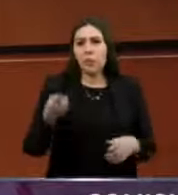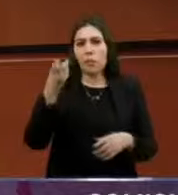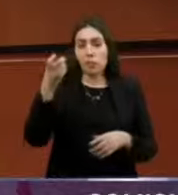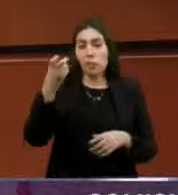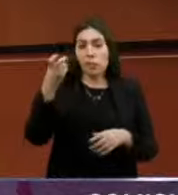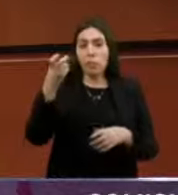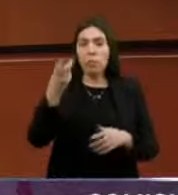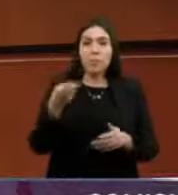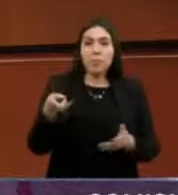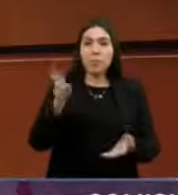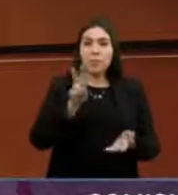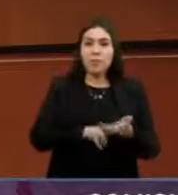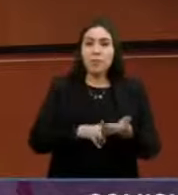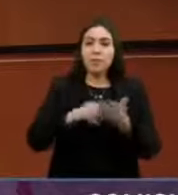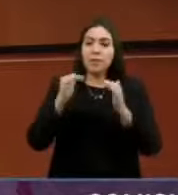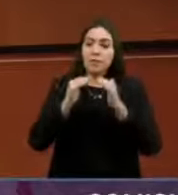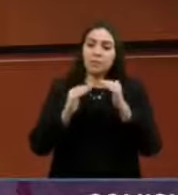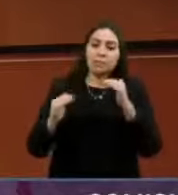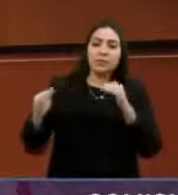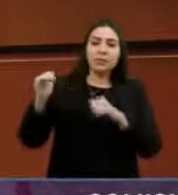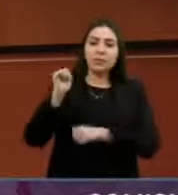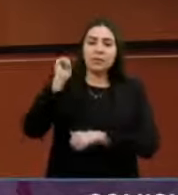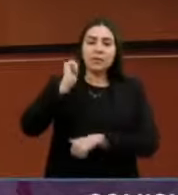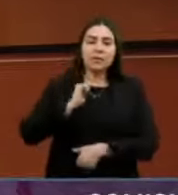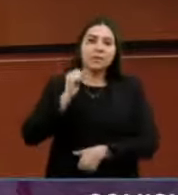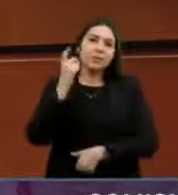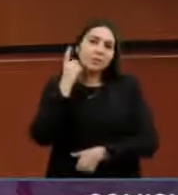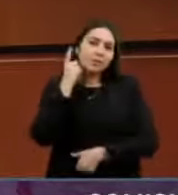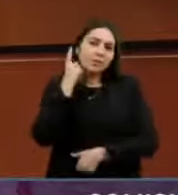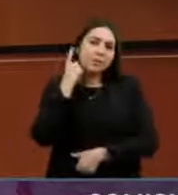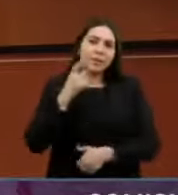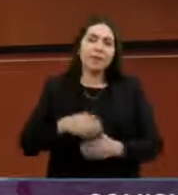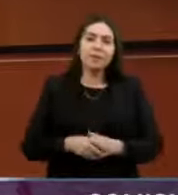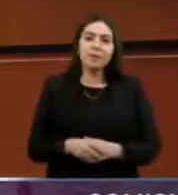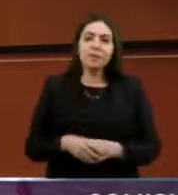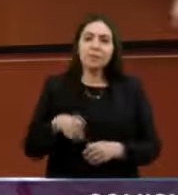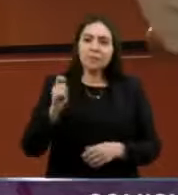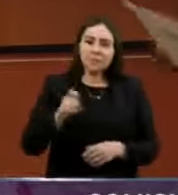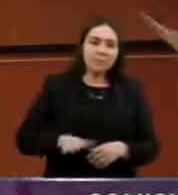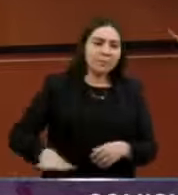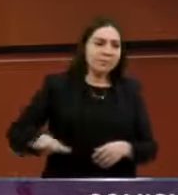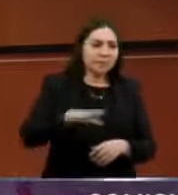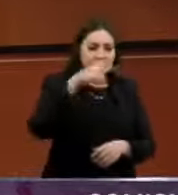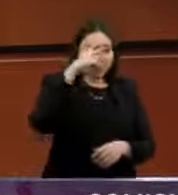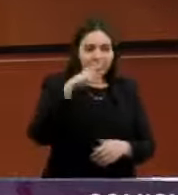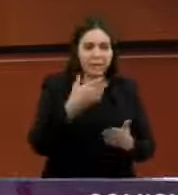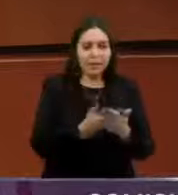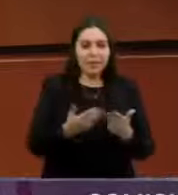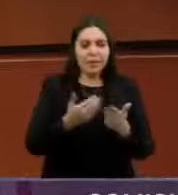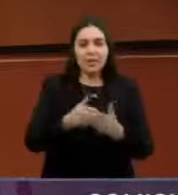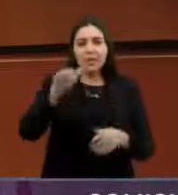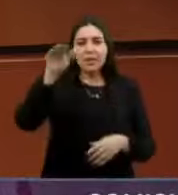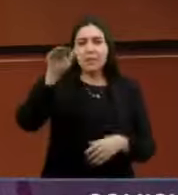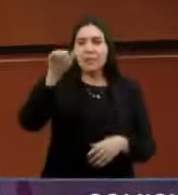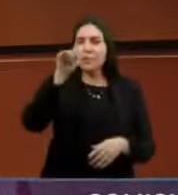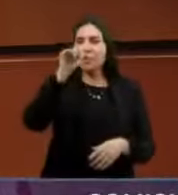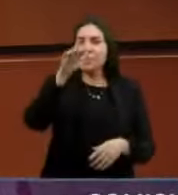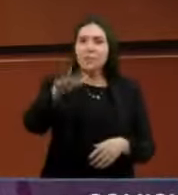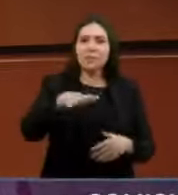sobrerrepresentación. Esto es lo que el pueblo de México hoy reclama